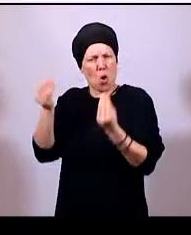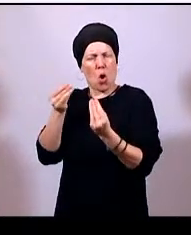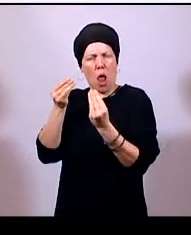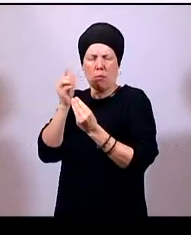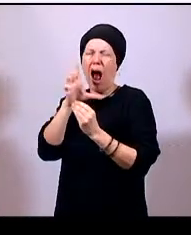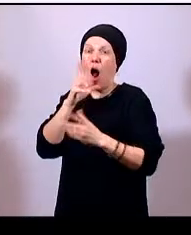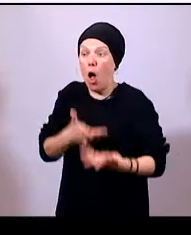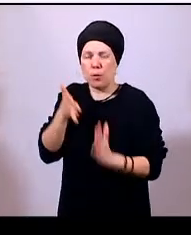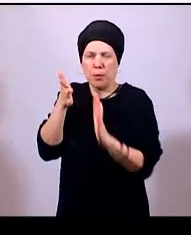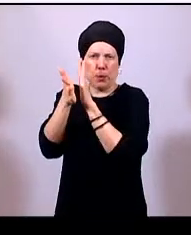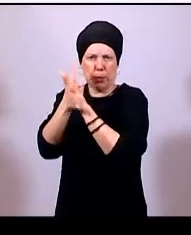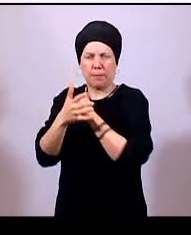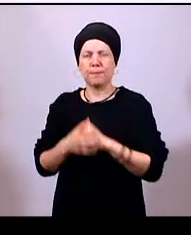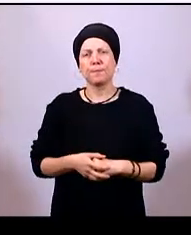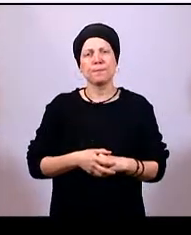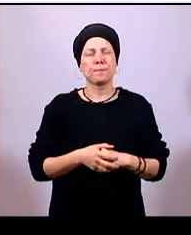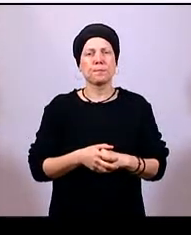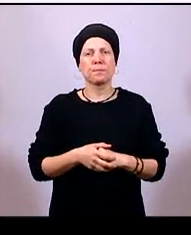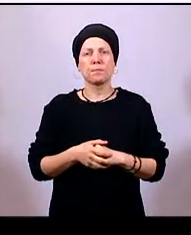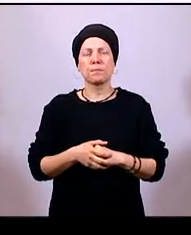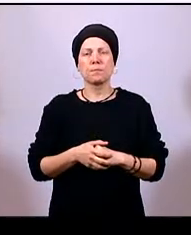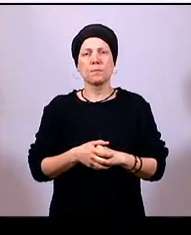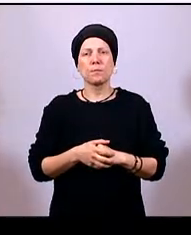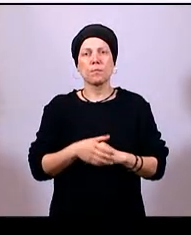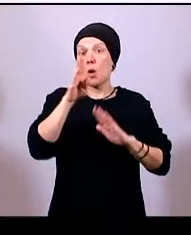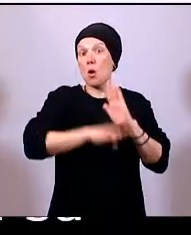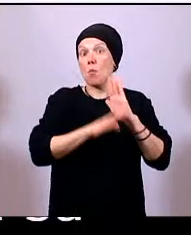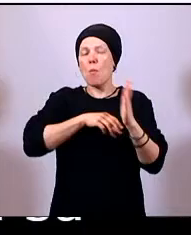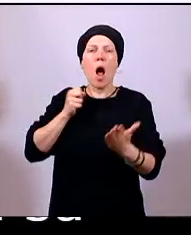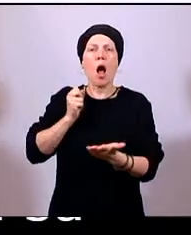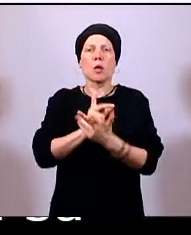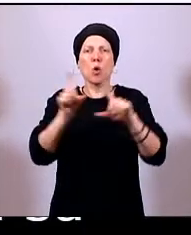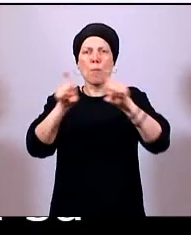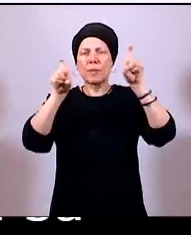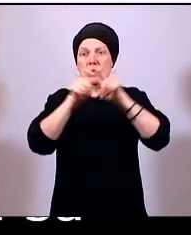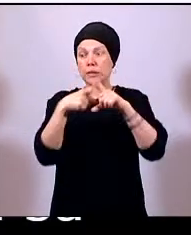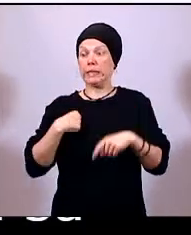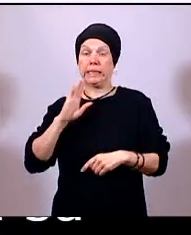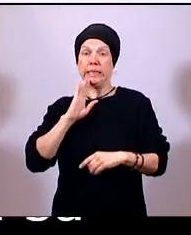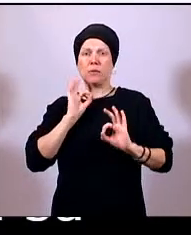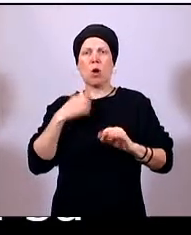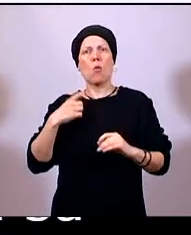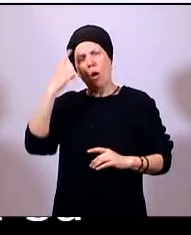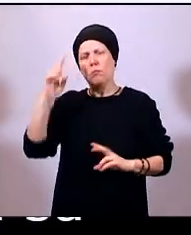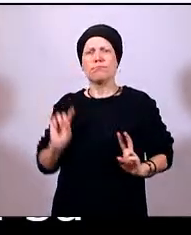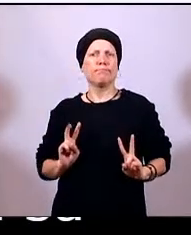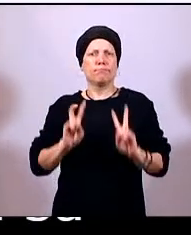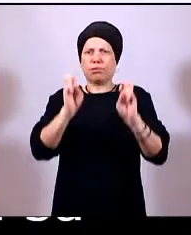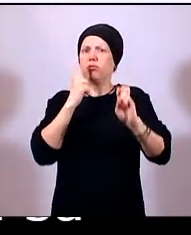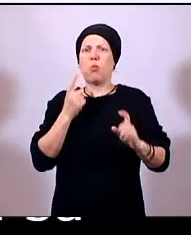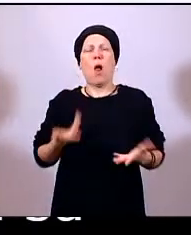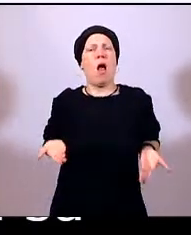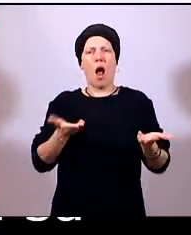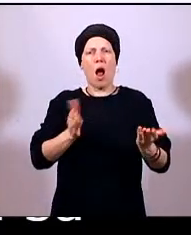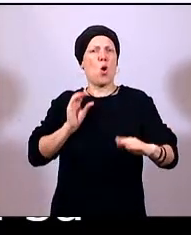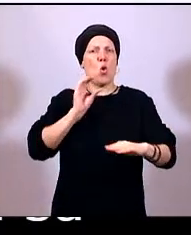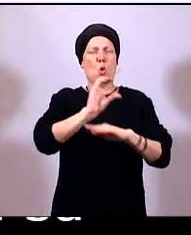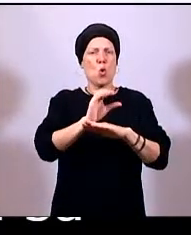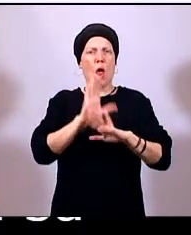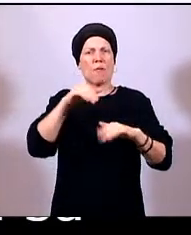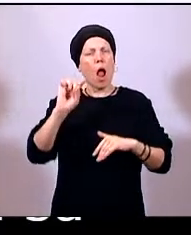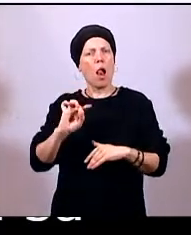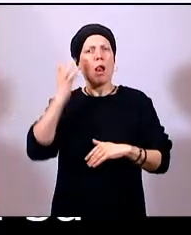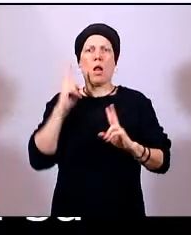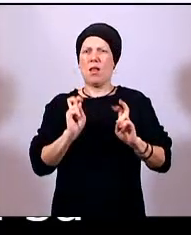detallaré. En cuanto al programa de retos empresariales, como decía, es un pionero programa de ayudas que es una